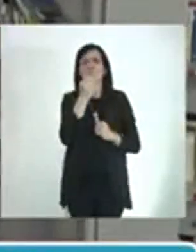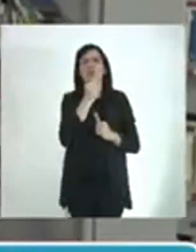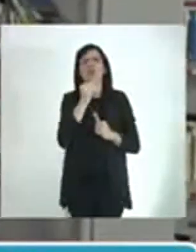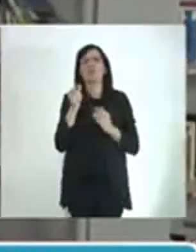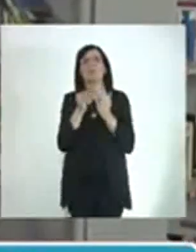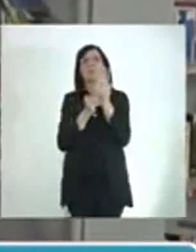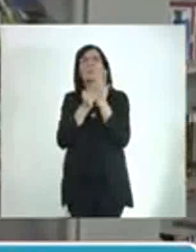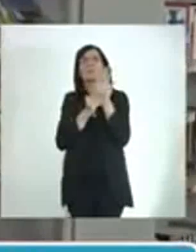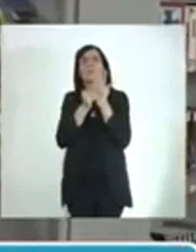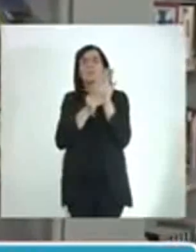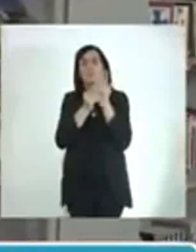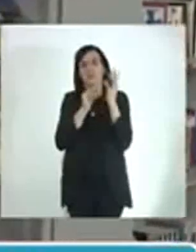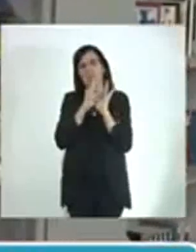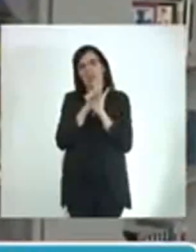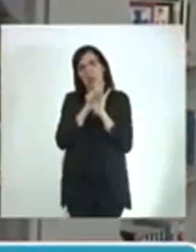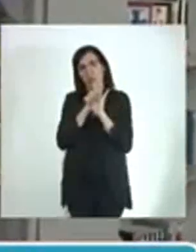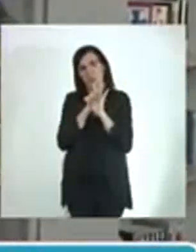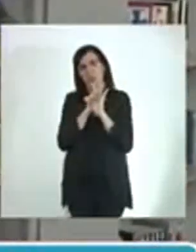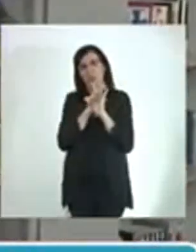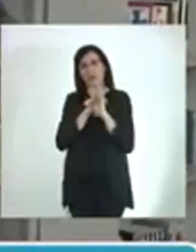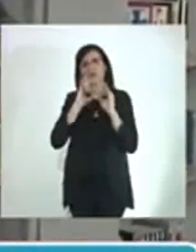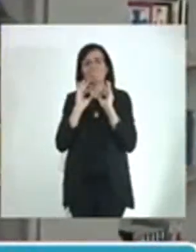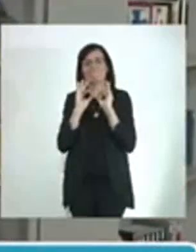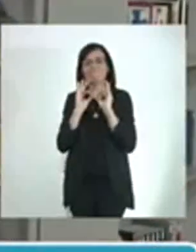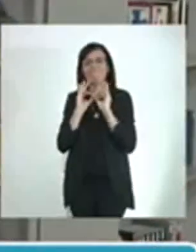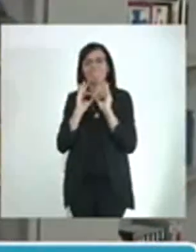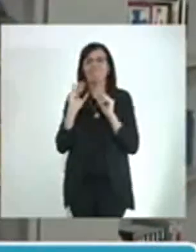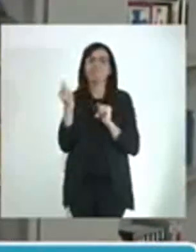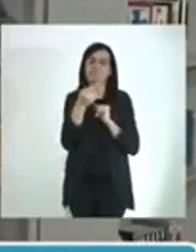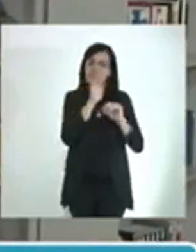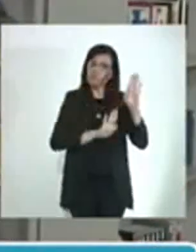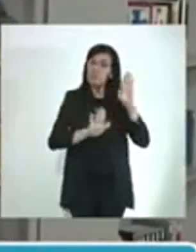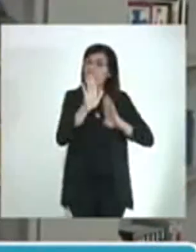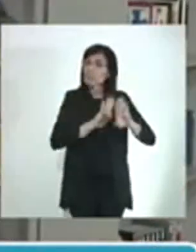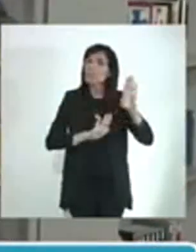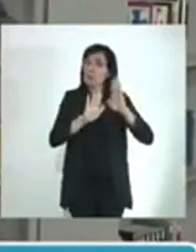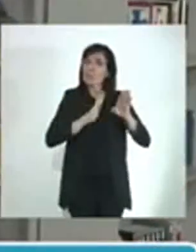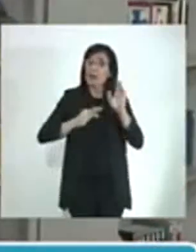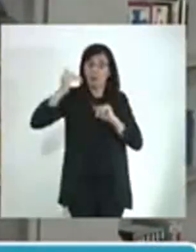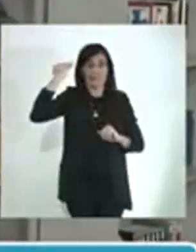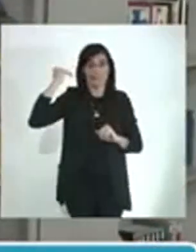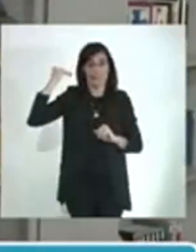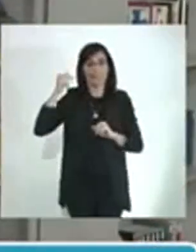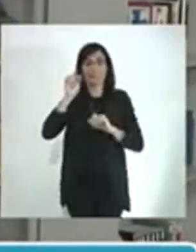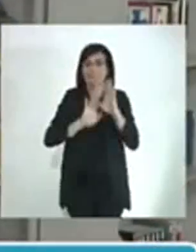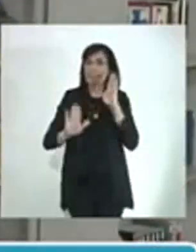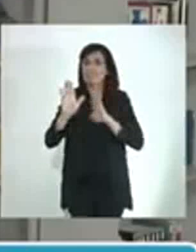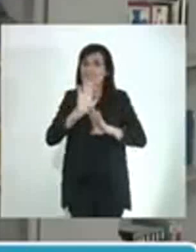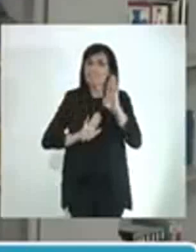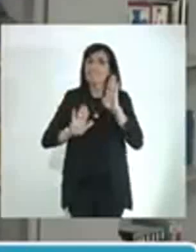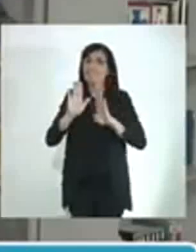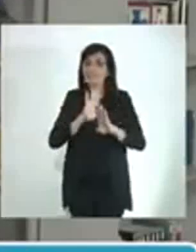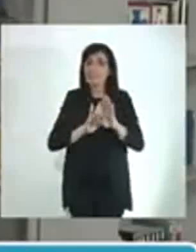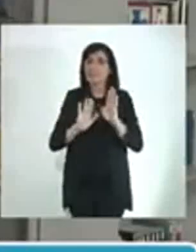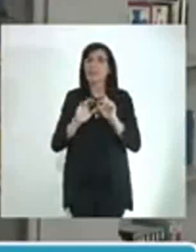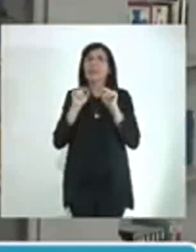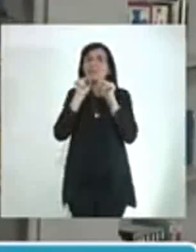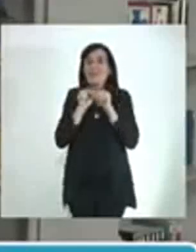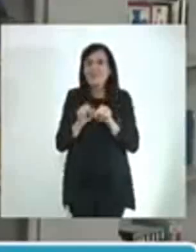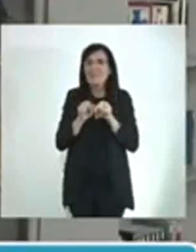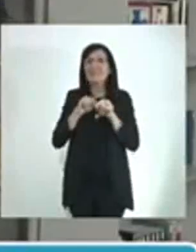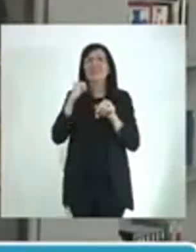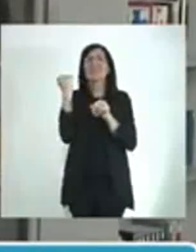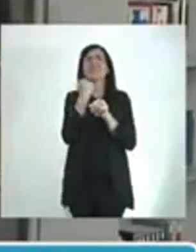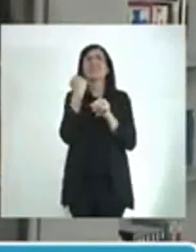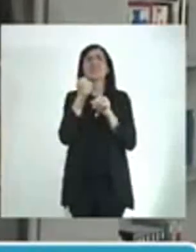familia educativa por haber hecho este Congreso Internacional de Educación, que se centra en la agenda nacional, se centra